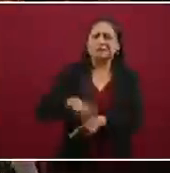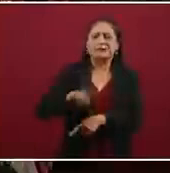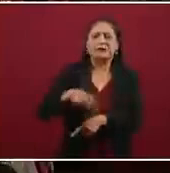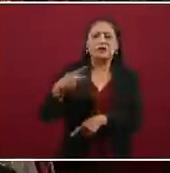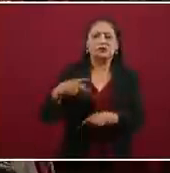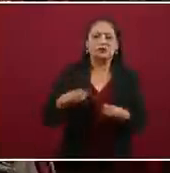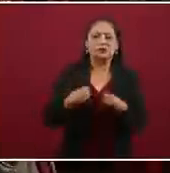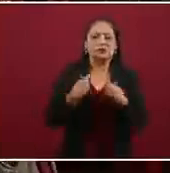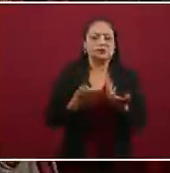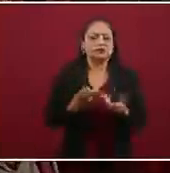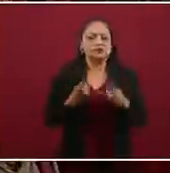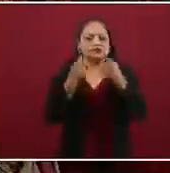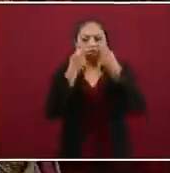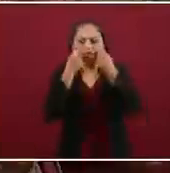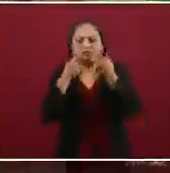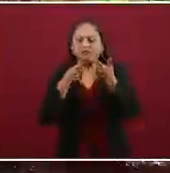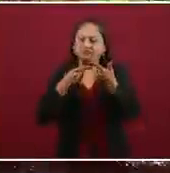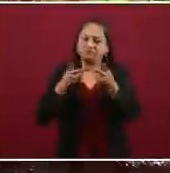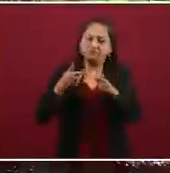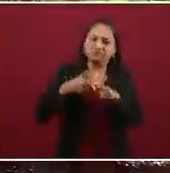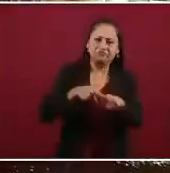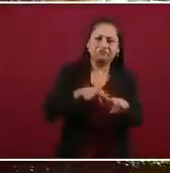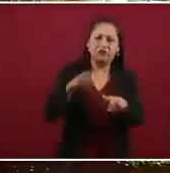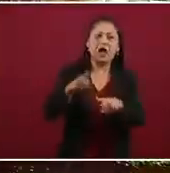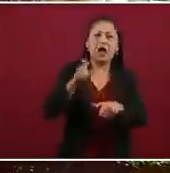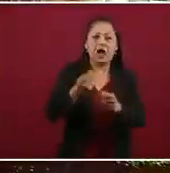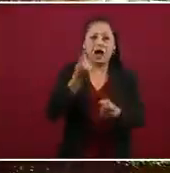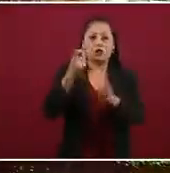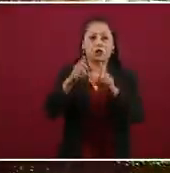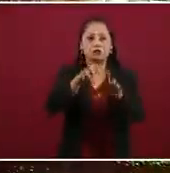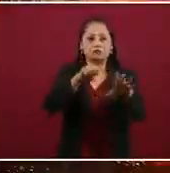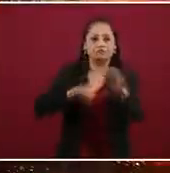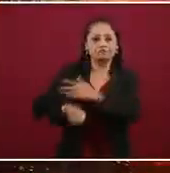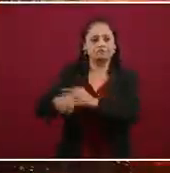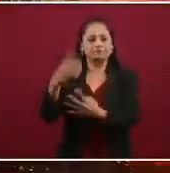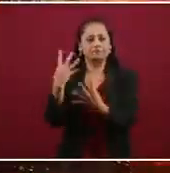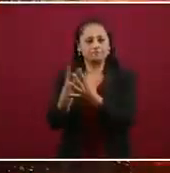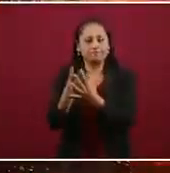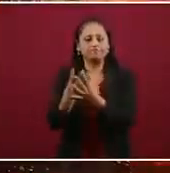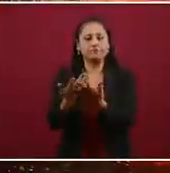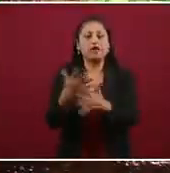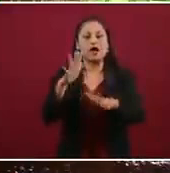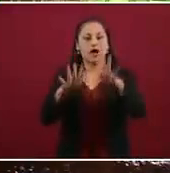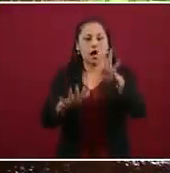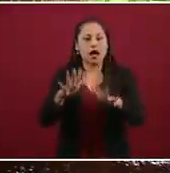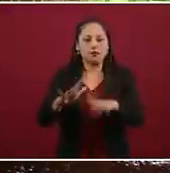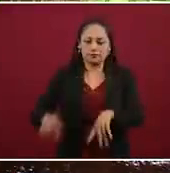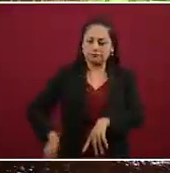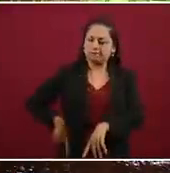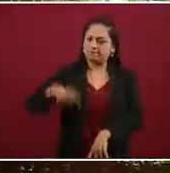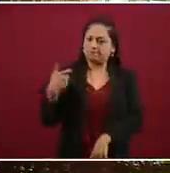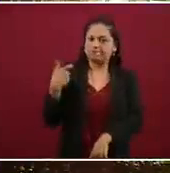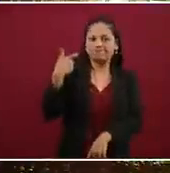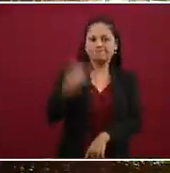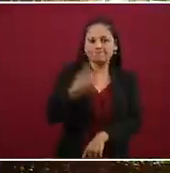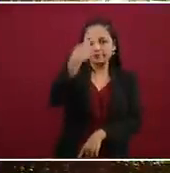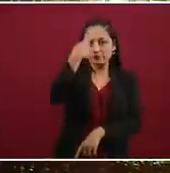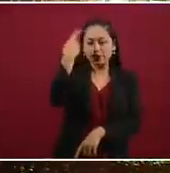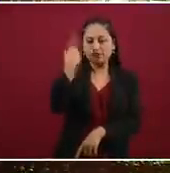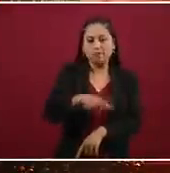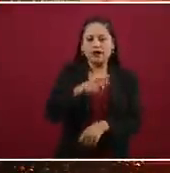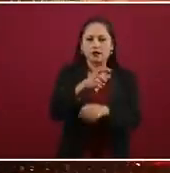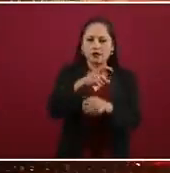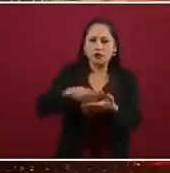vida, murieron fusiladas, sufrieron prisión, también en algún momento pusieron su dinero para que se compraran